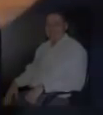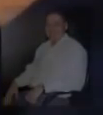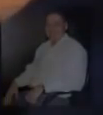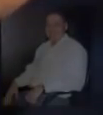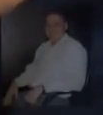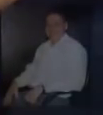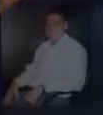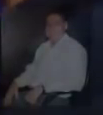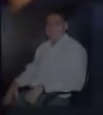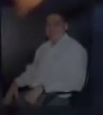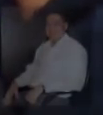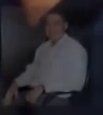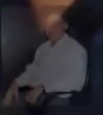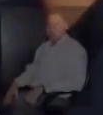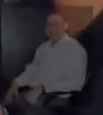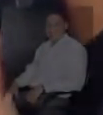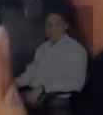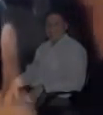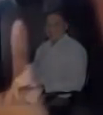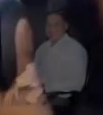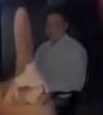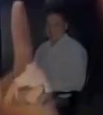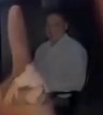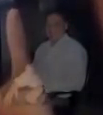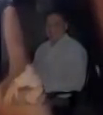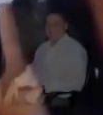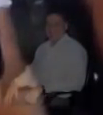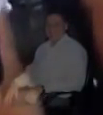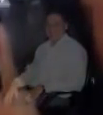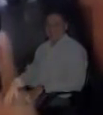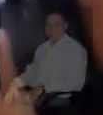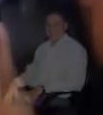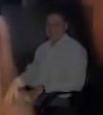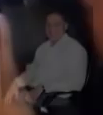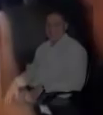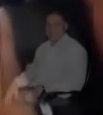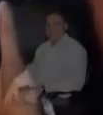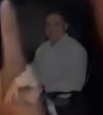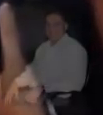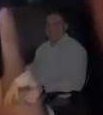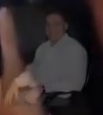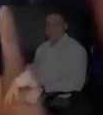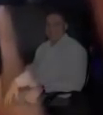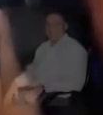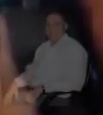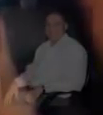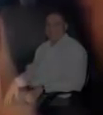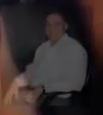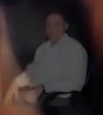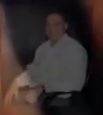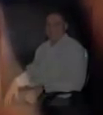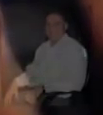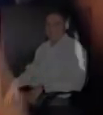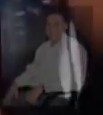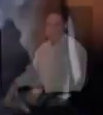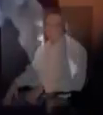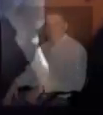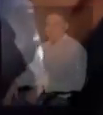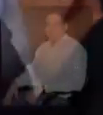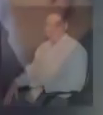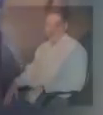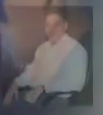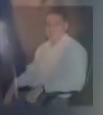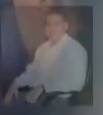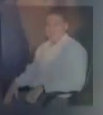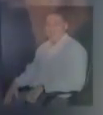Nosotros tenemos que tocar el timbre y tenemos que seguir tocándole la puerta a quienes hoy no tienen esperanza y transmitirles